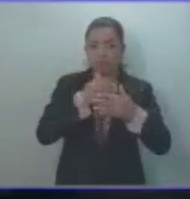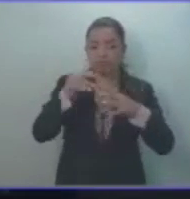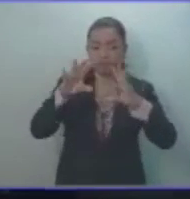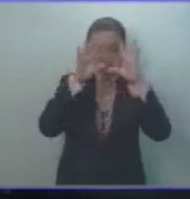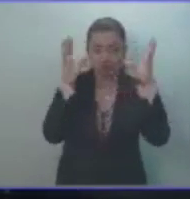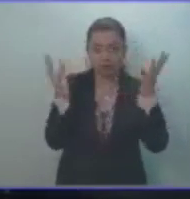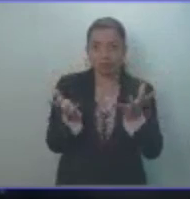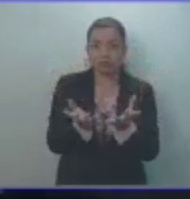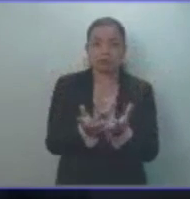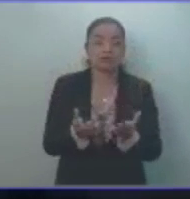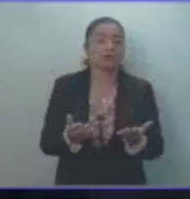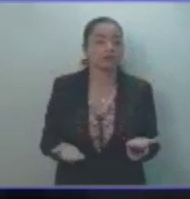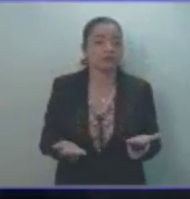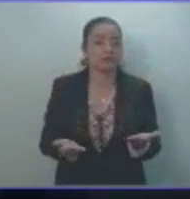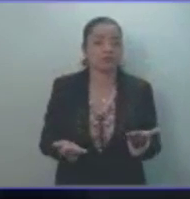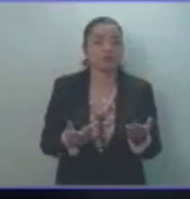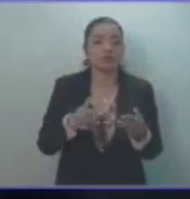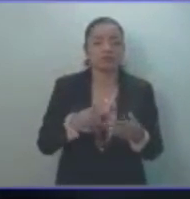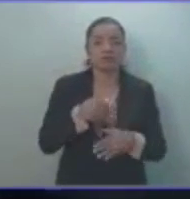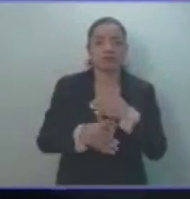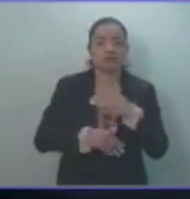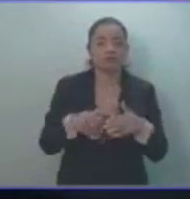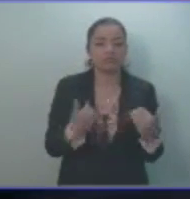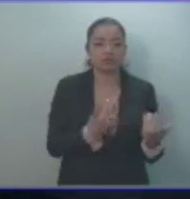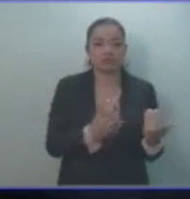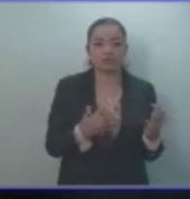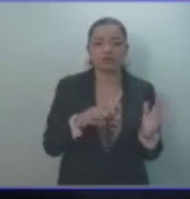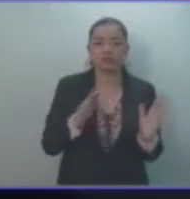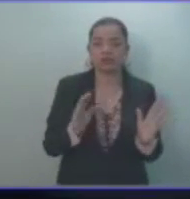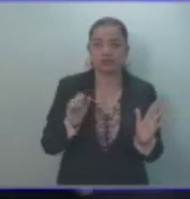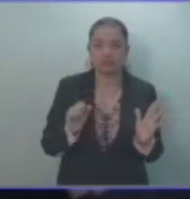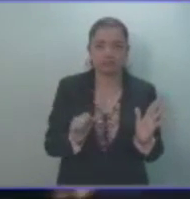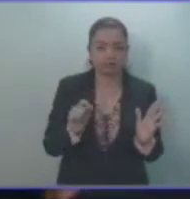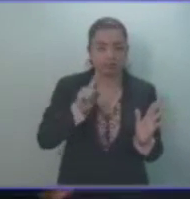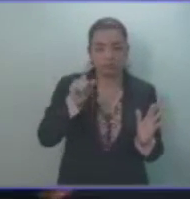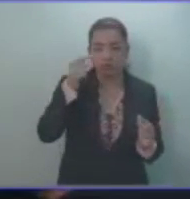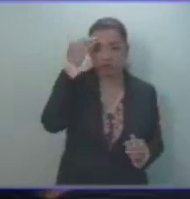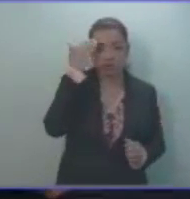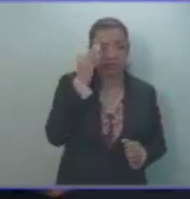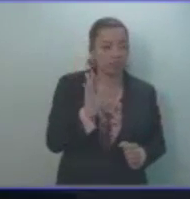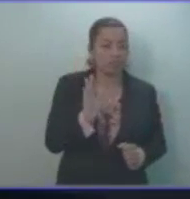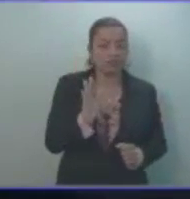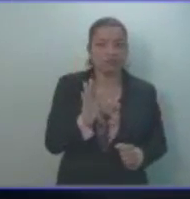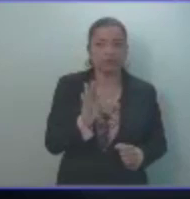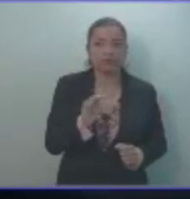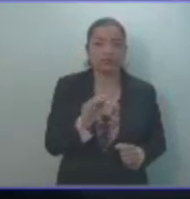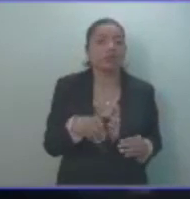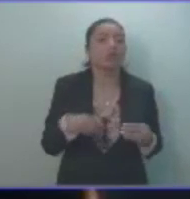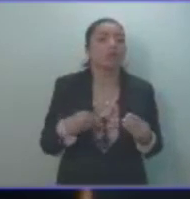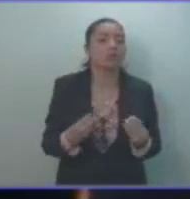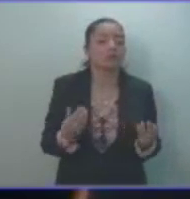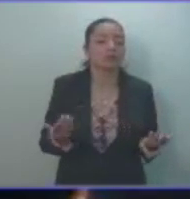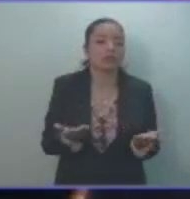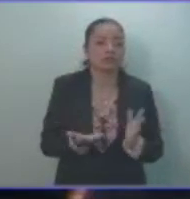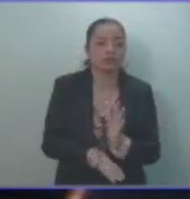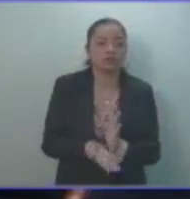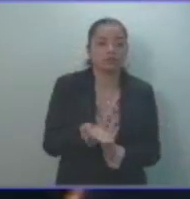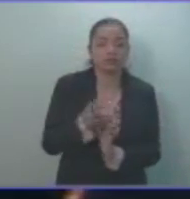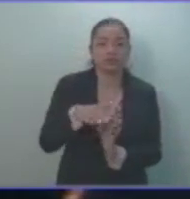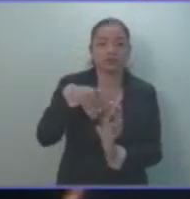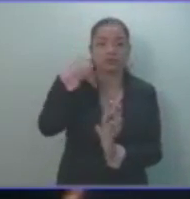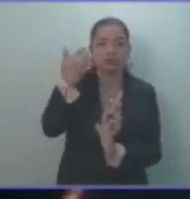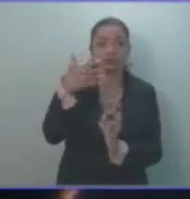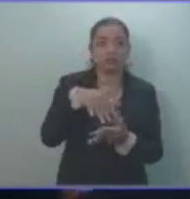internacional en un ambiente en el cual no se sabe cómo se va a desarrollar la próxima